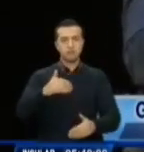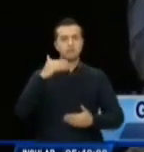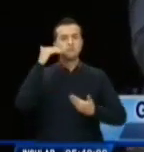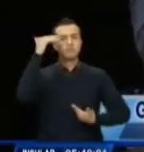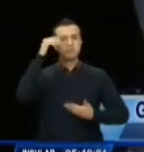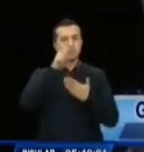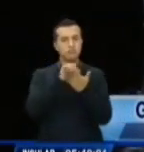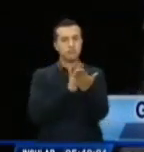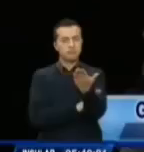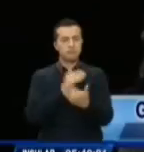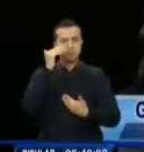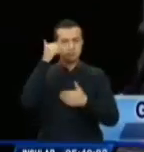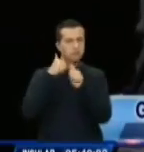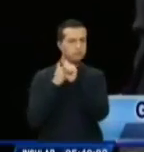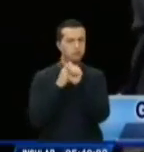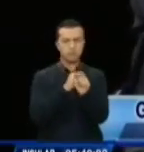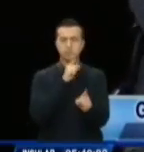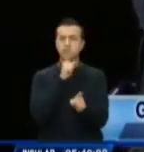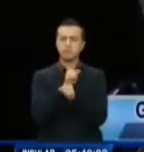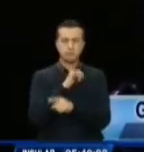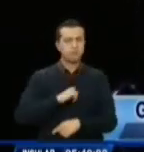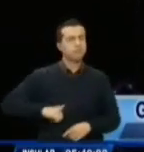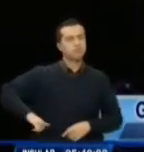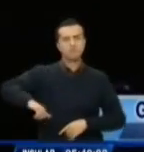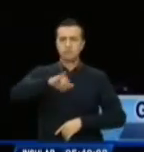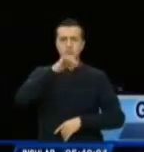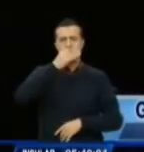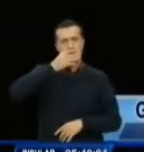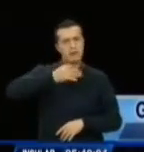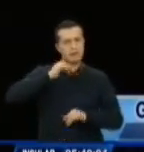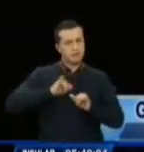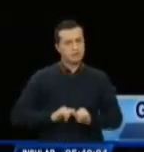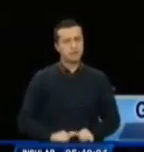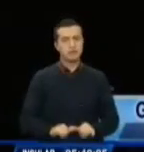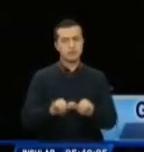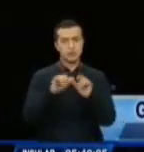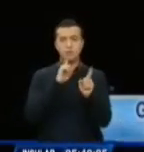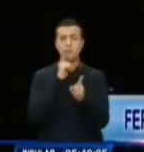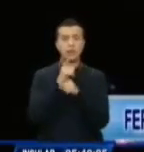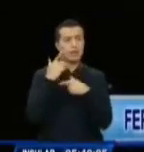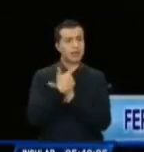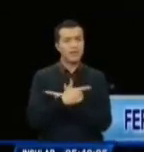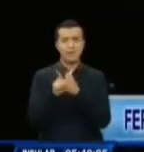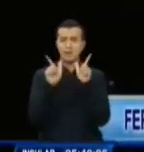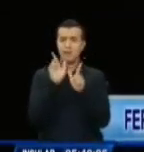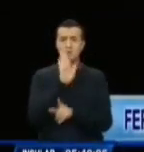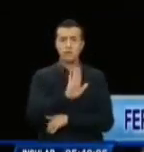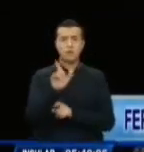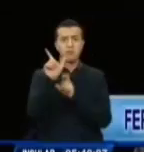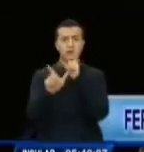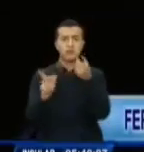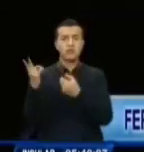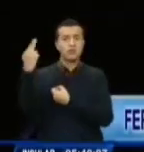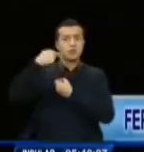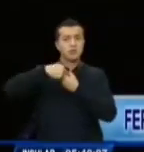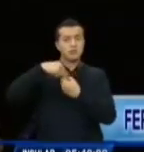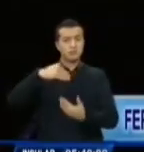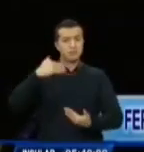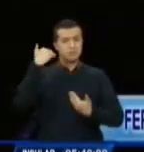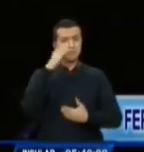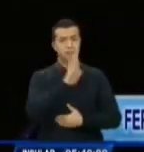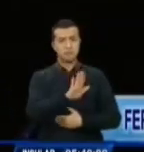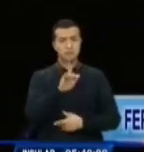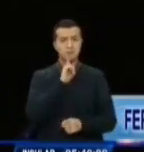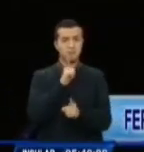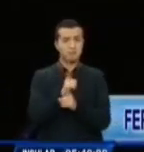este proyecto, que profundice la democracia real, que abra las libertades de participación política de los